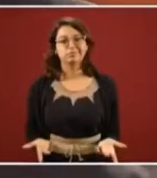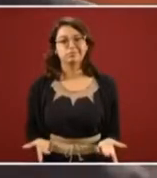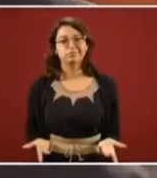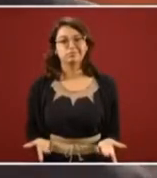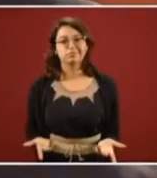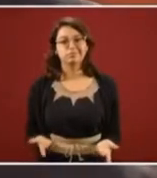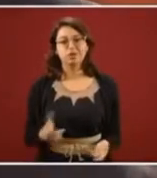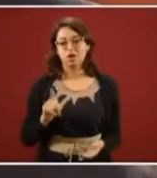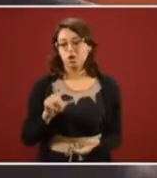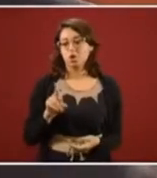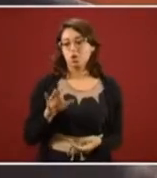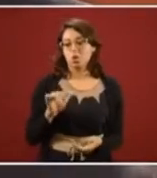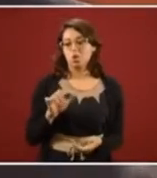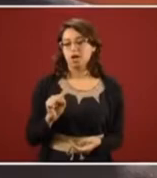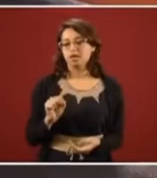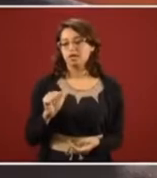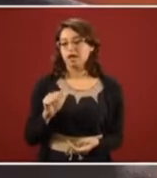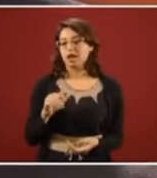alemán